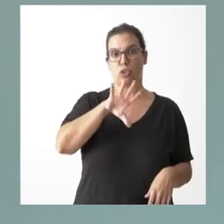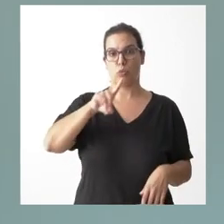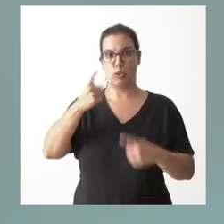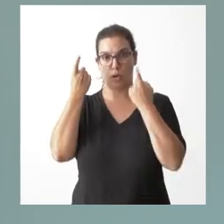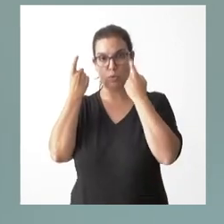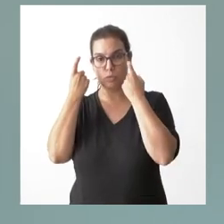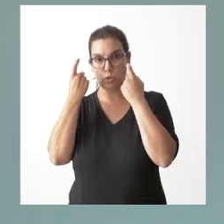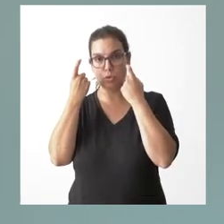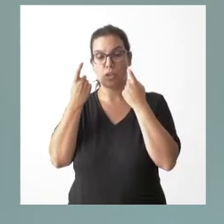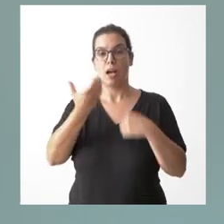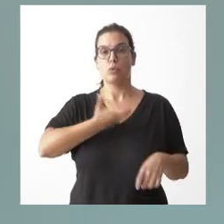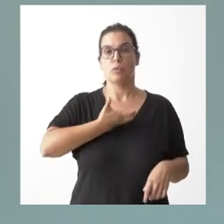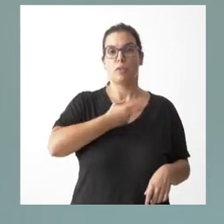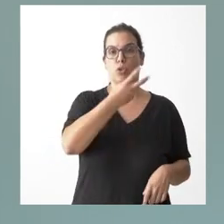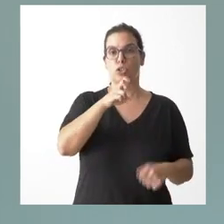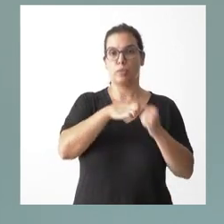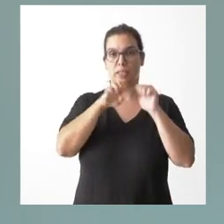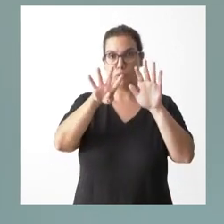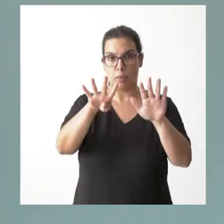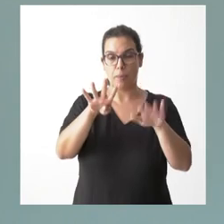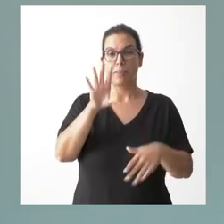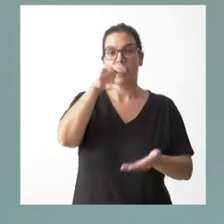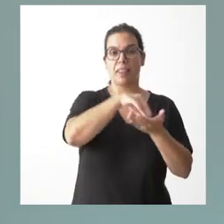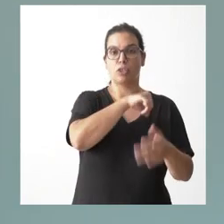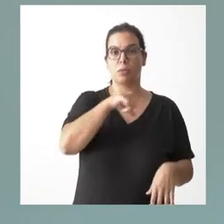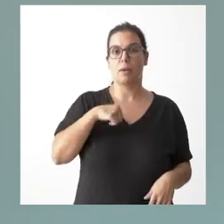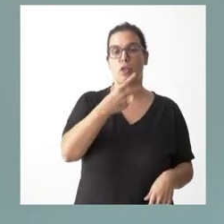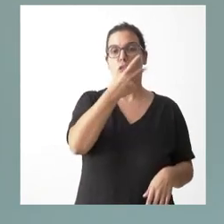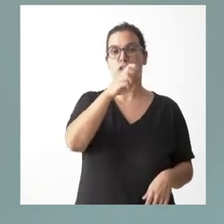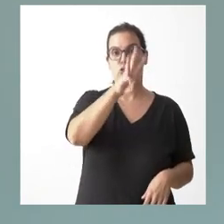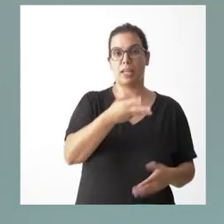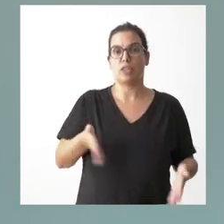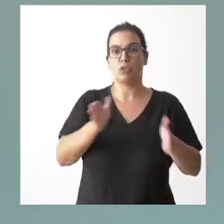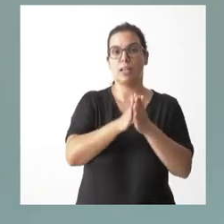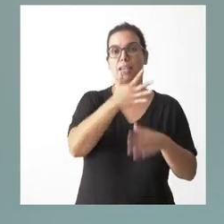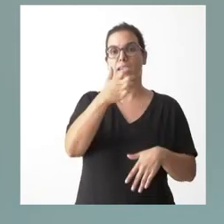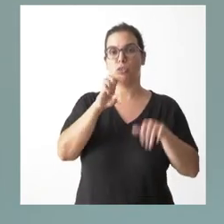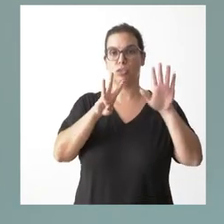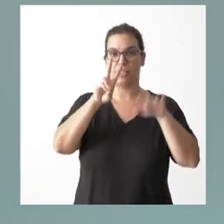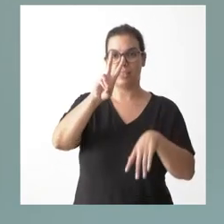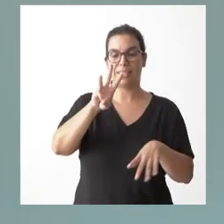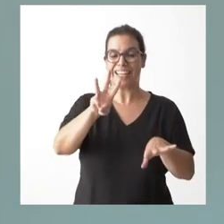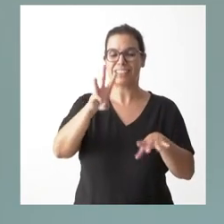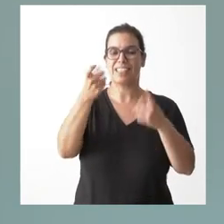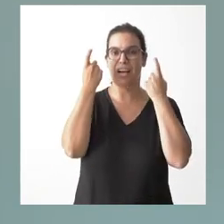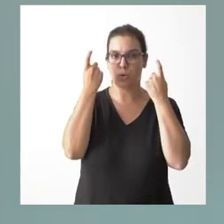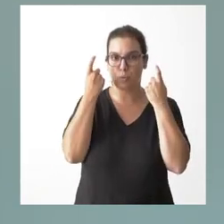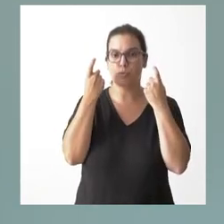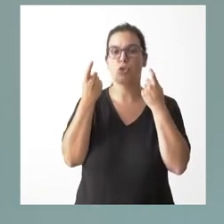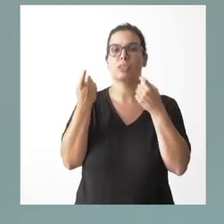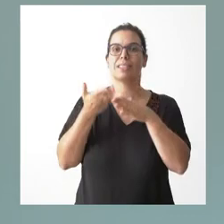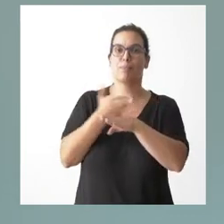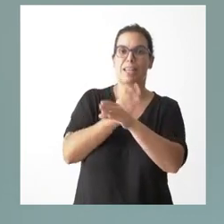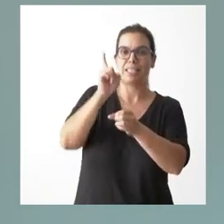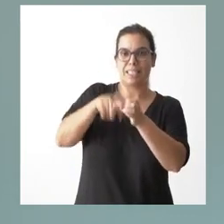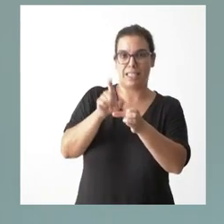alumnos, ayuntamientos 229, centros privados 203, total 583 son los alumnos que se han preinscrito en